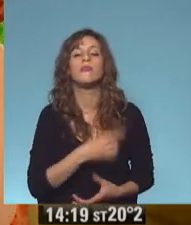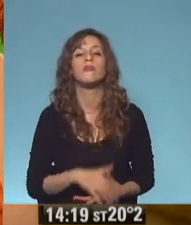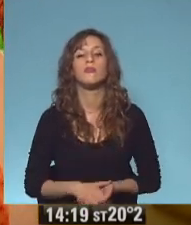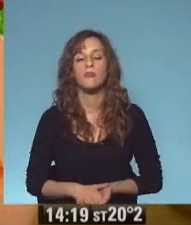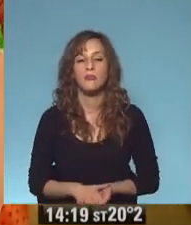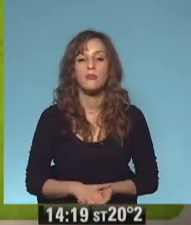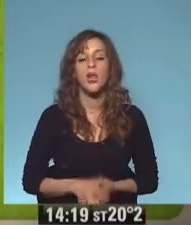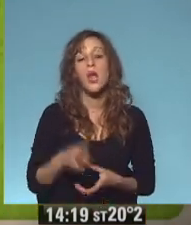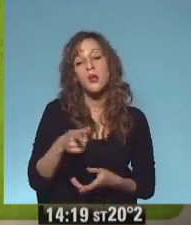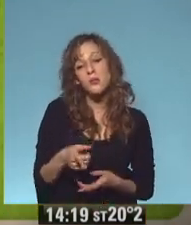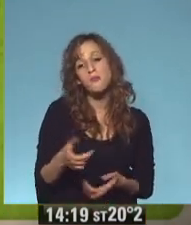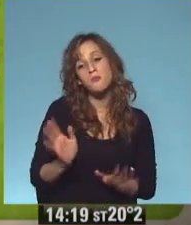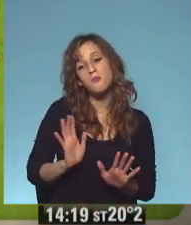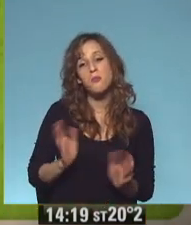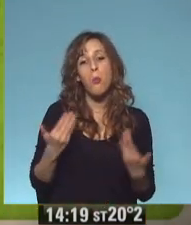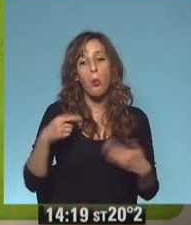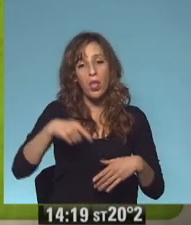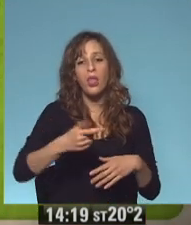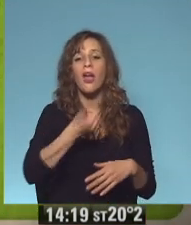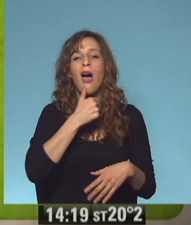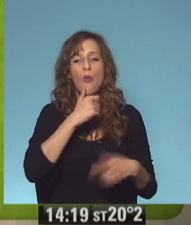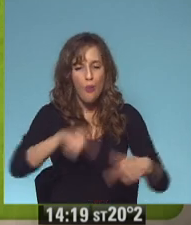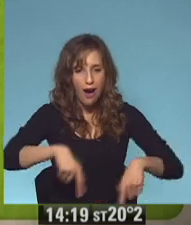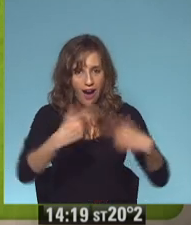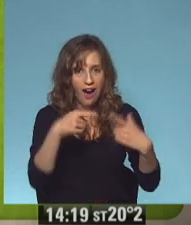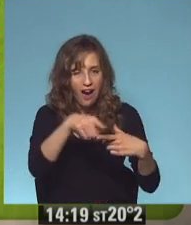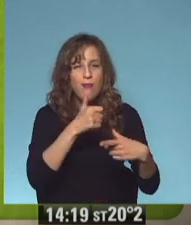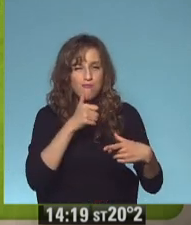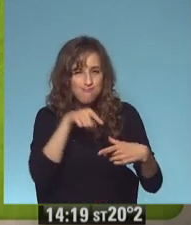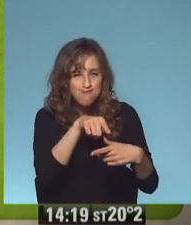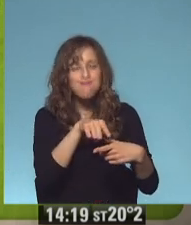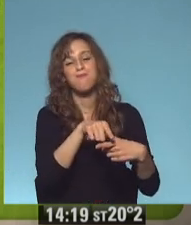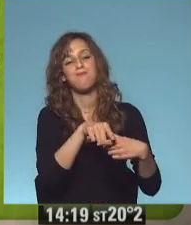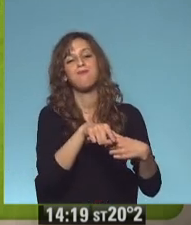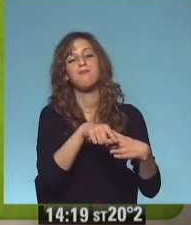Y podemos seguir hasta la fuente. Ahí se divide el camino de nuevo.